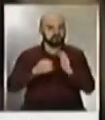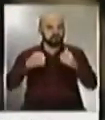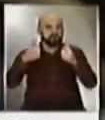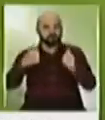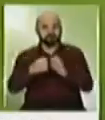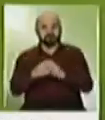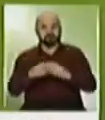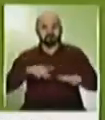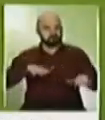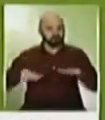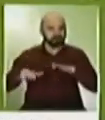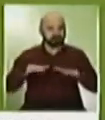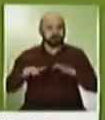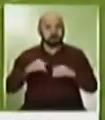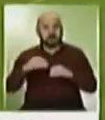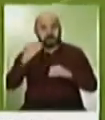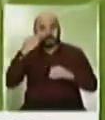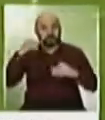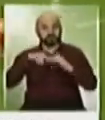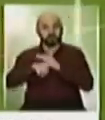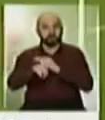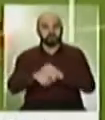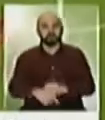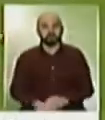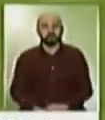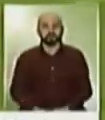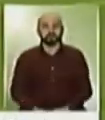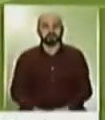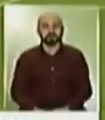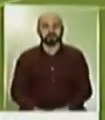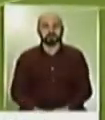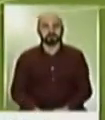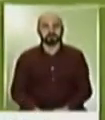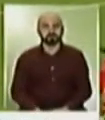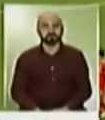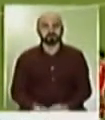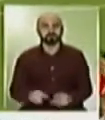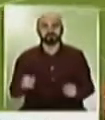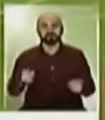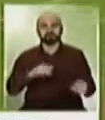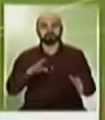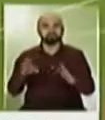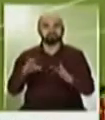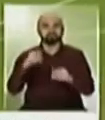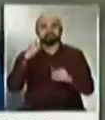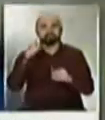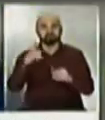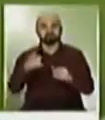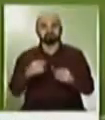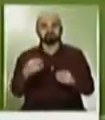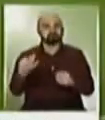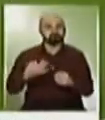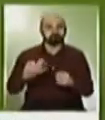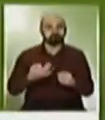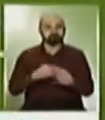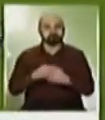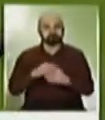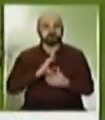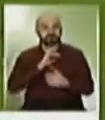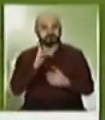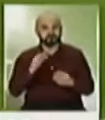diferencias y en su primera jugada estuvo a punto. ¡Alexis! Regaló lujos. ¡Oh, qué distinguido!